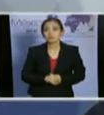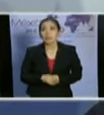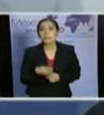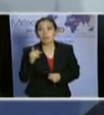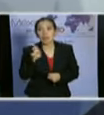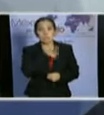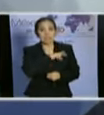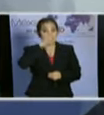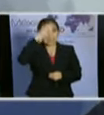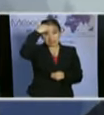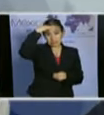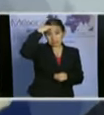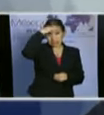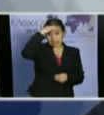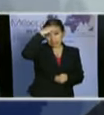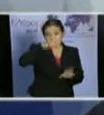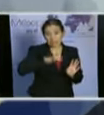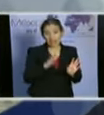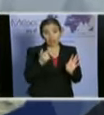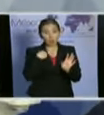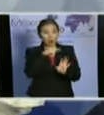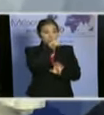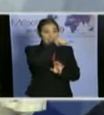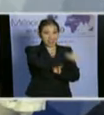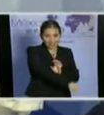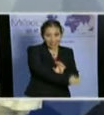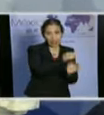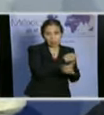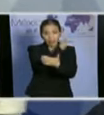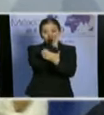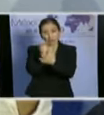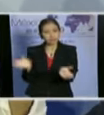en mi experiencia, el candil que está en la calle